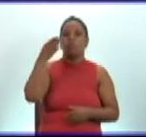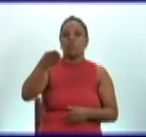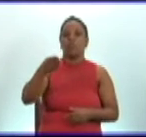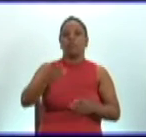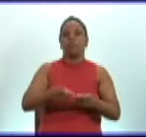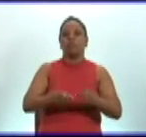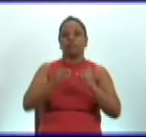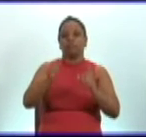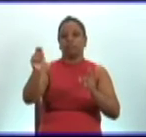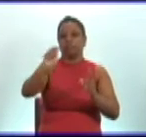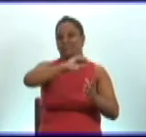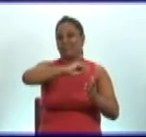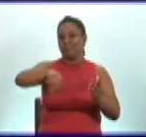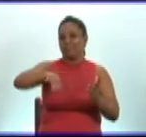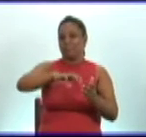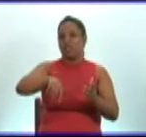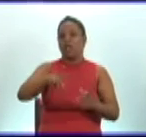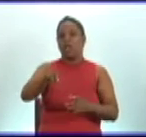Tiene la palabra la defensa.